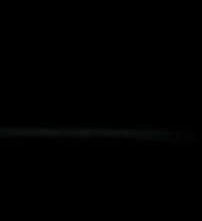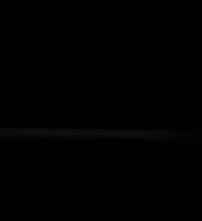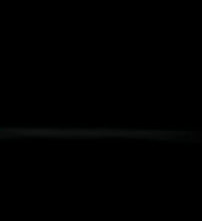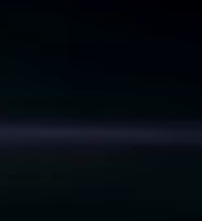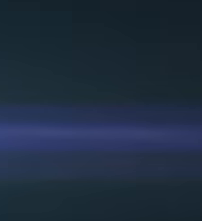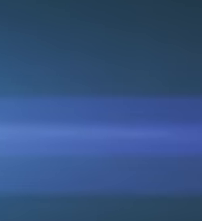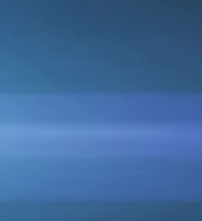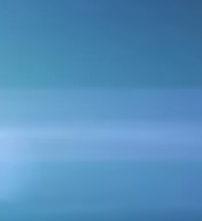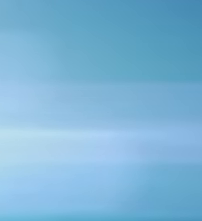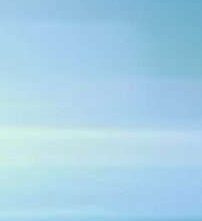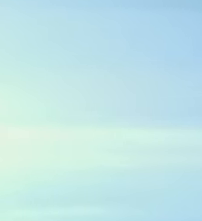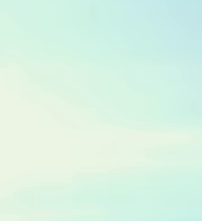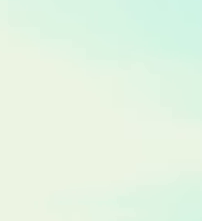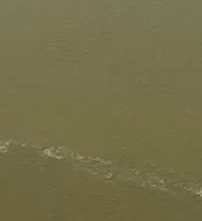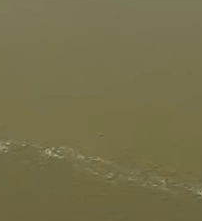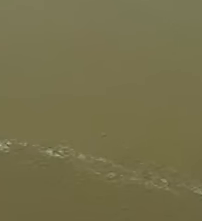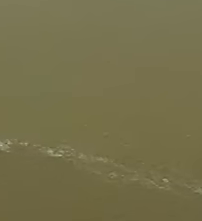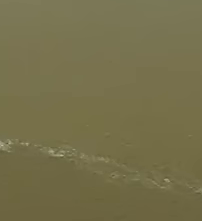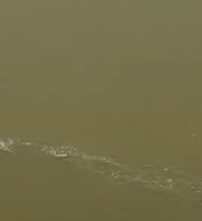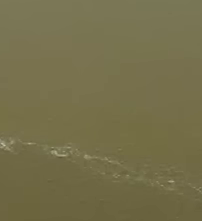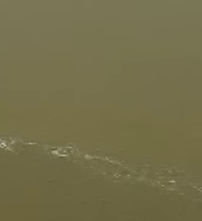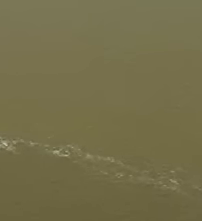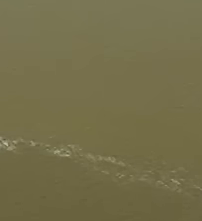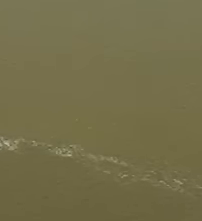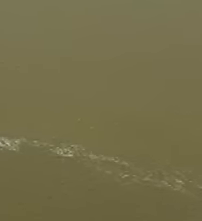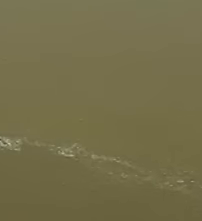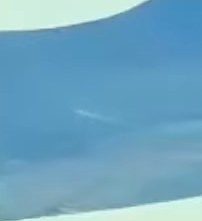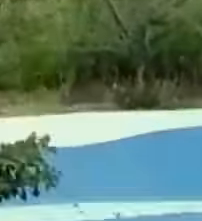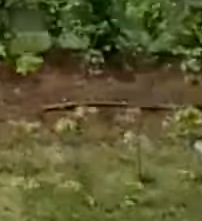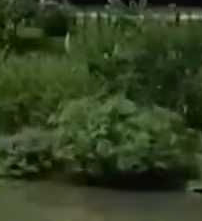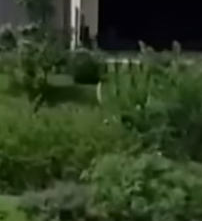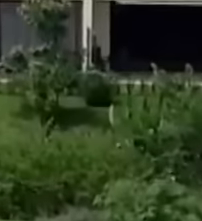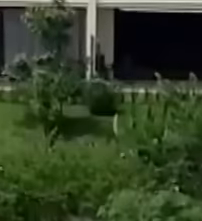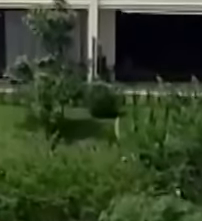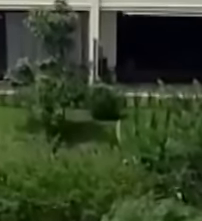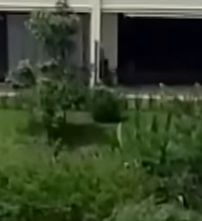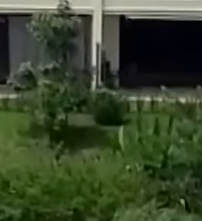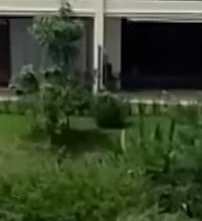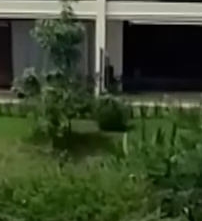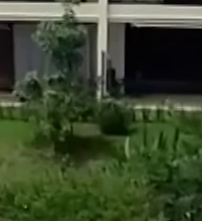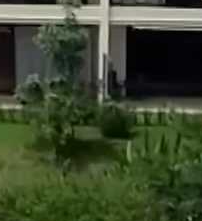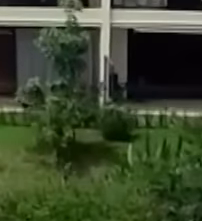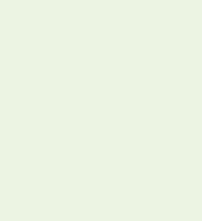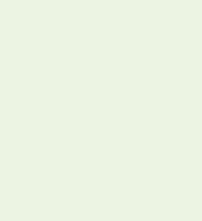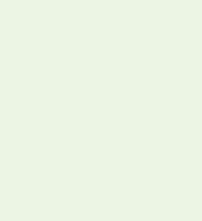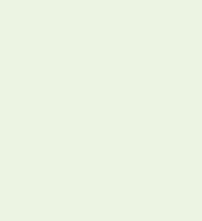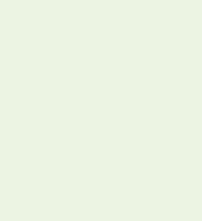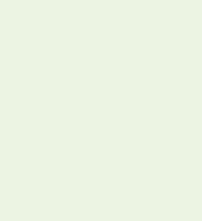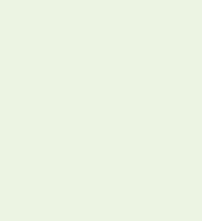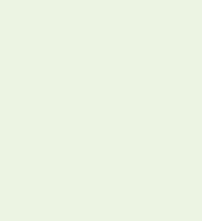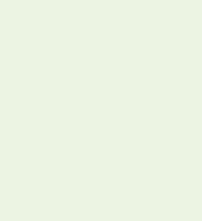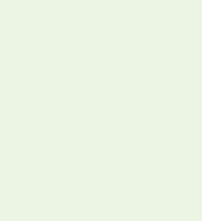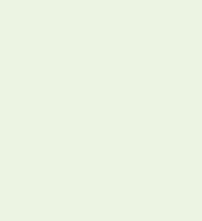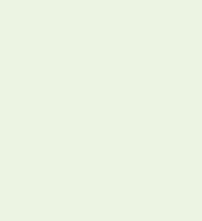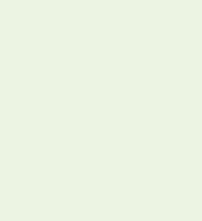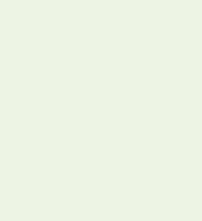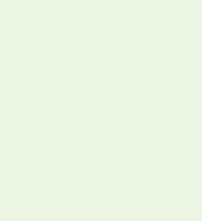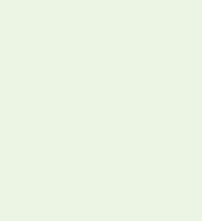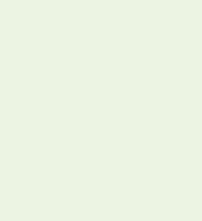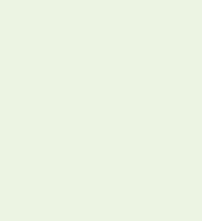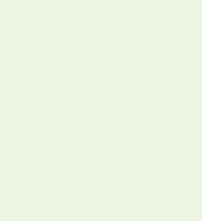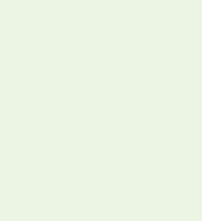continuación hsim construyendo Costa Rica con voz presenta el